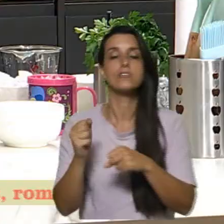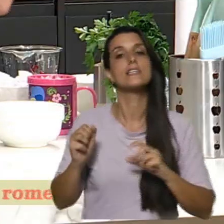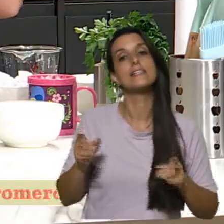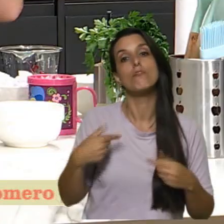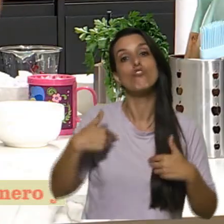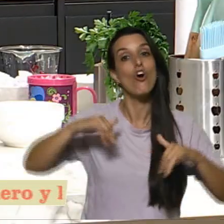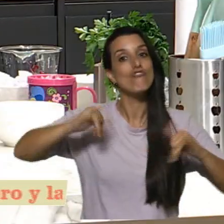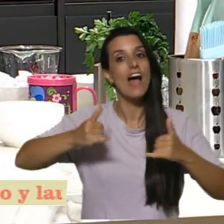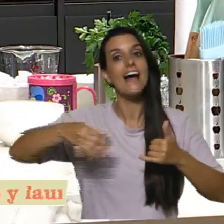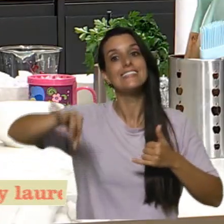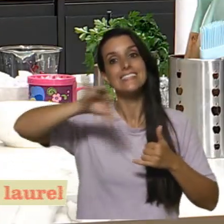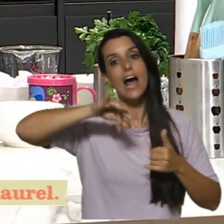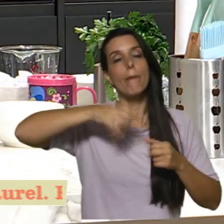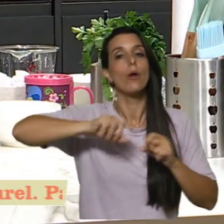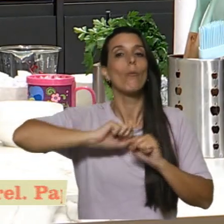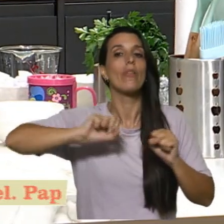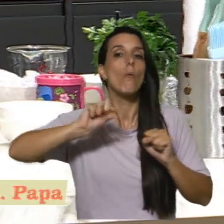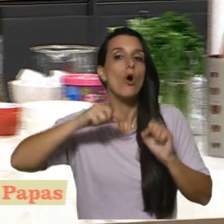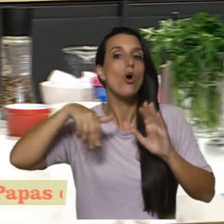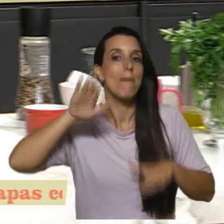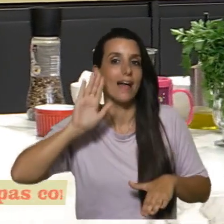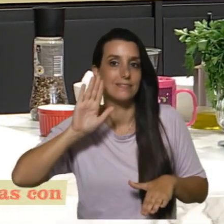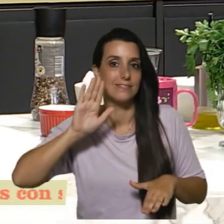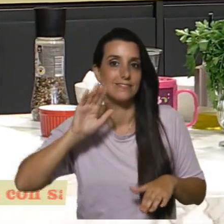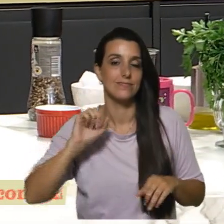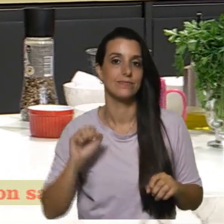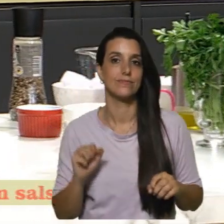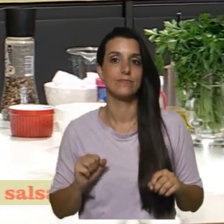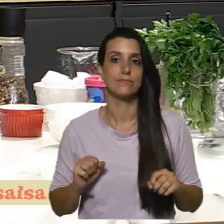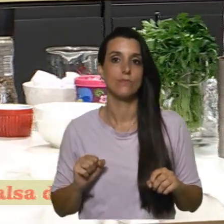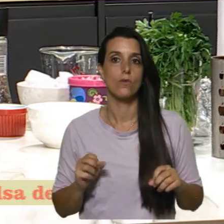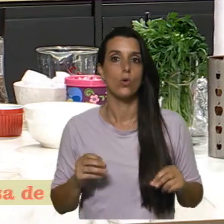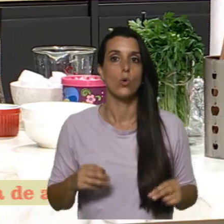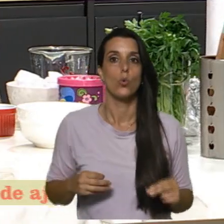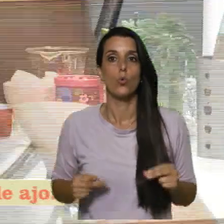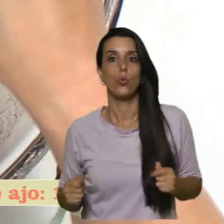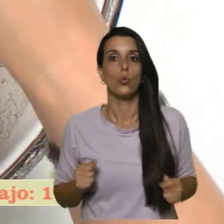Yo ya le eché sal, pero le podrías poner un poquito más, que me la dejé por acá.